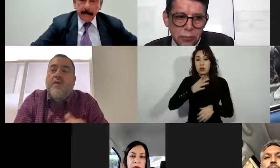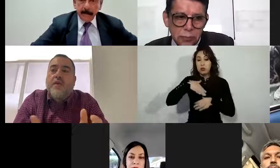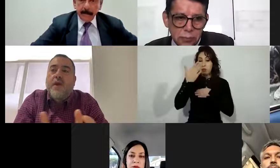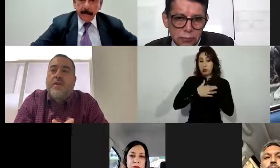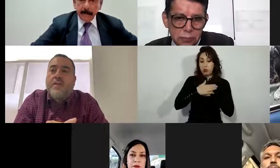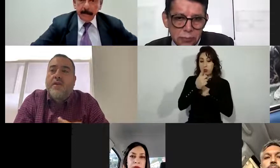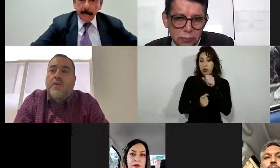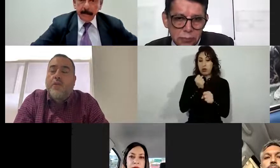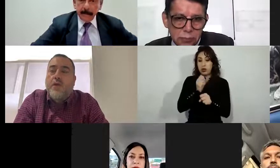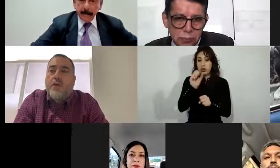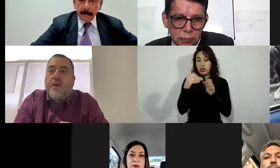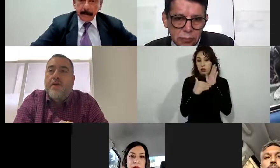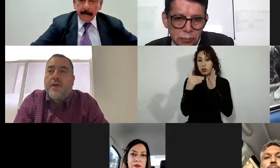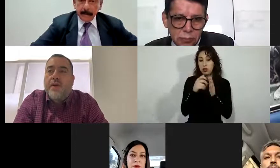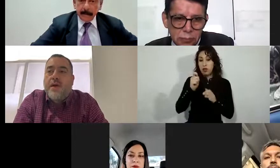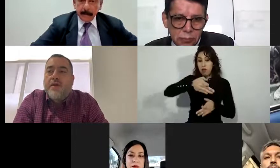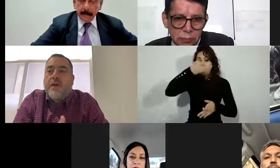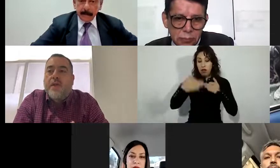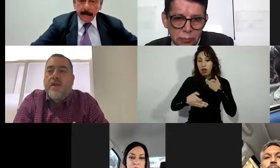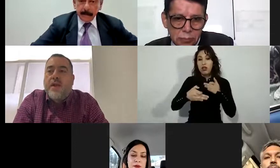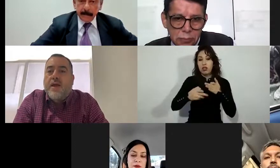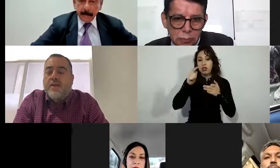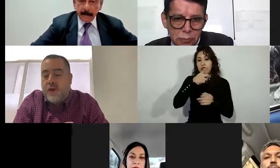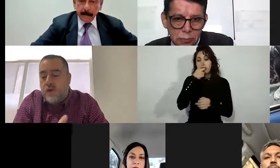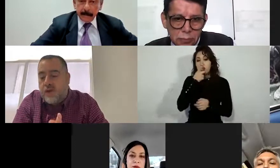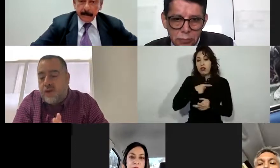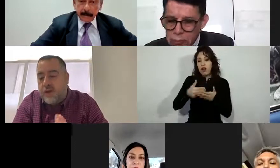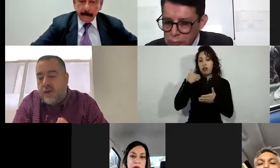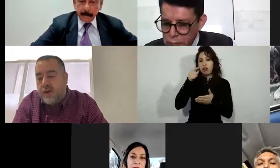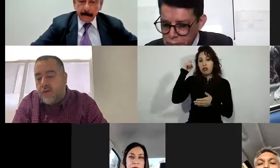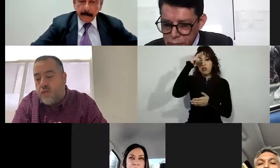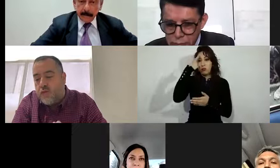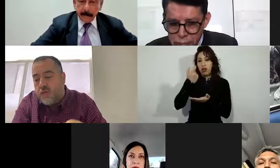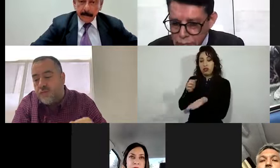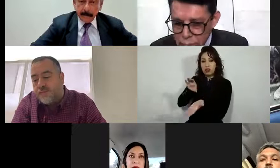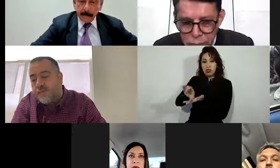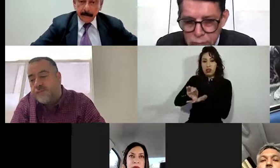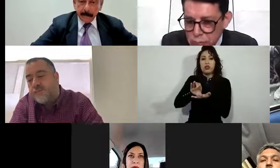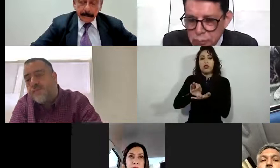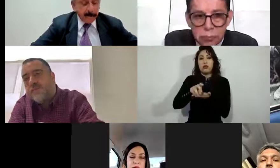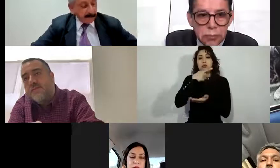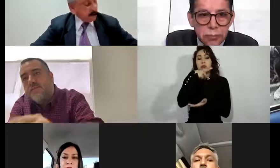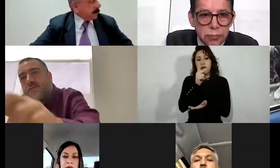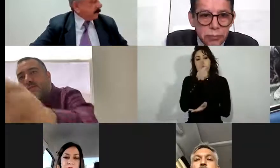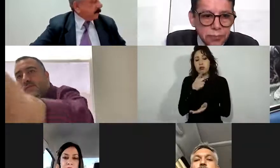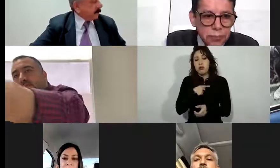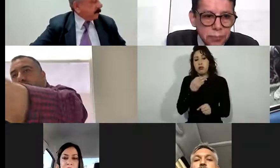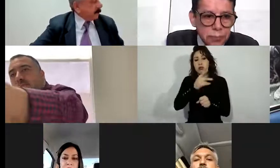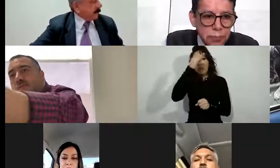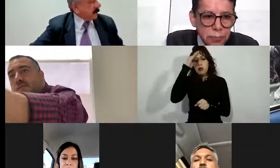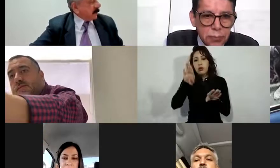¿de qué forma están pensando poderlo realizar? Serían parte de las preguntas. Le agradezco mucho. Muchas